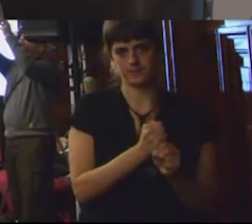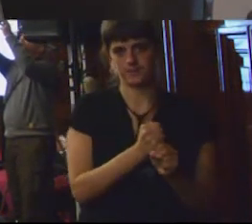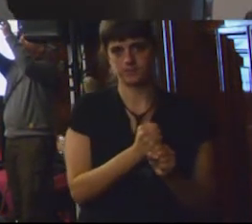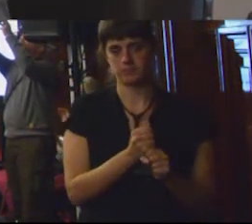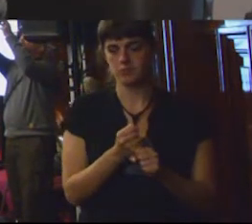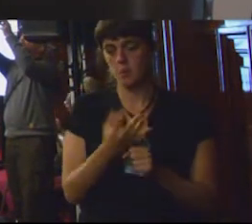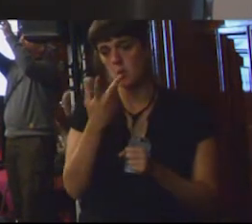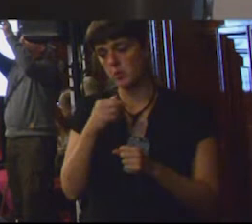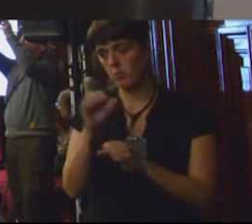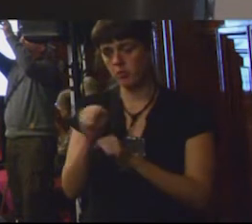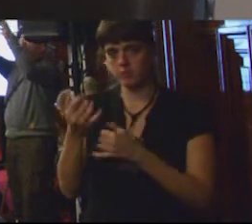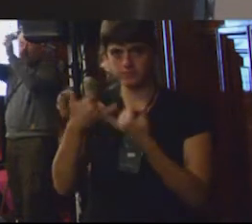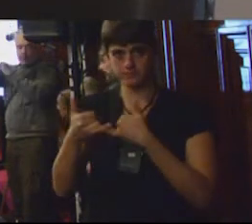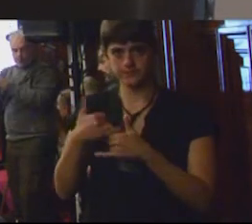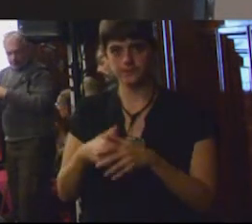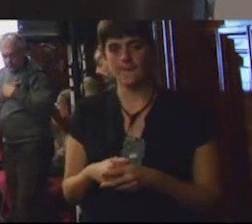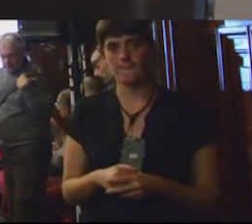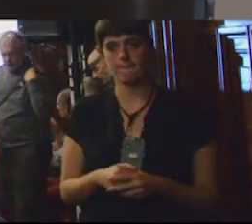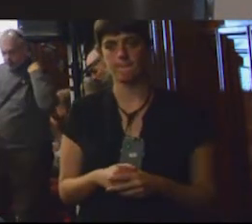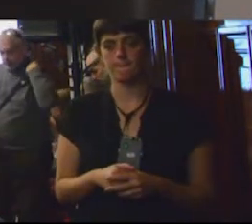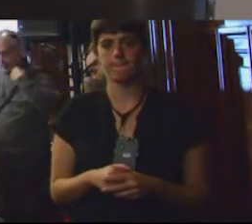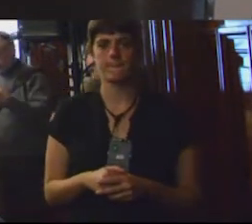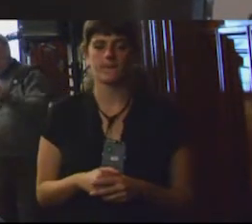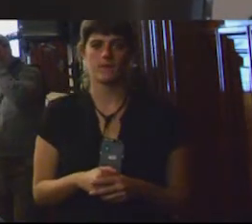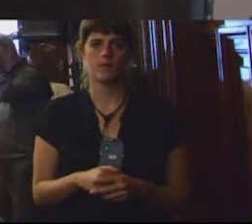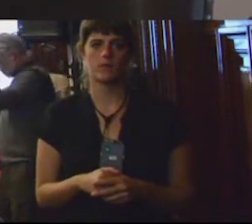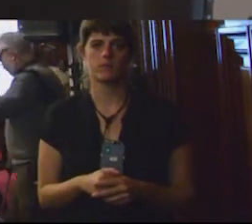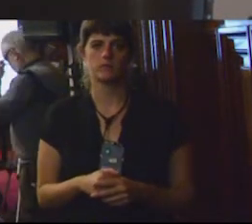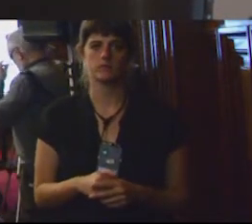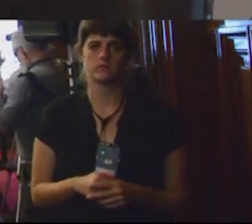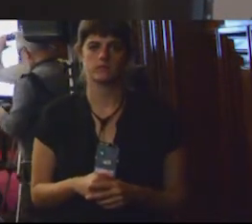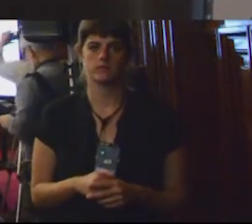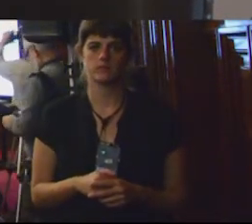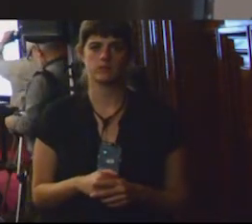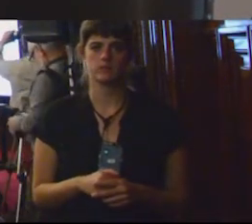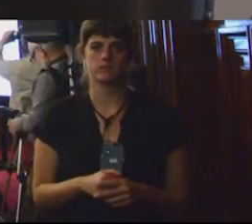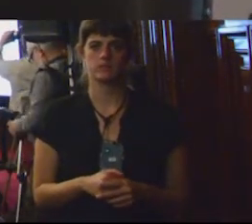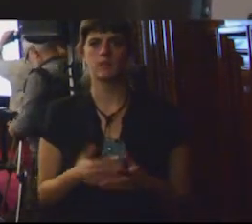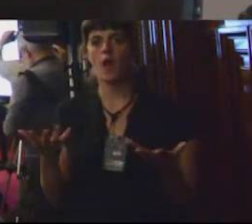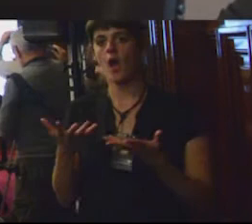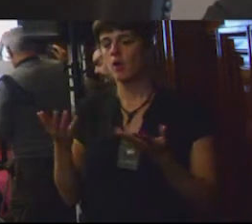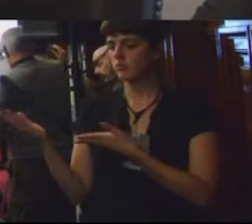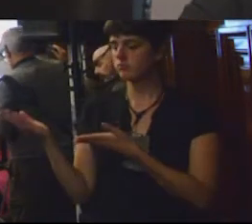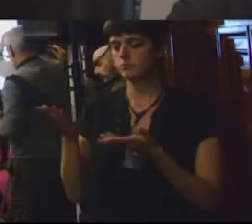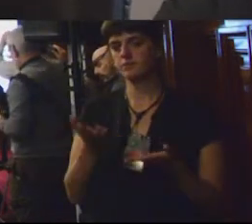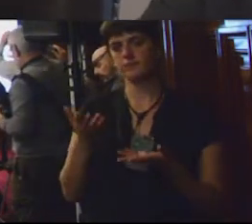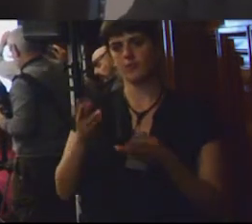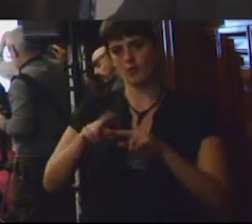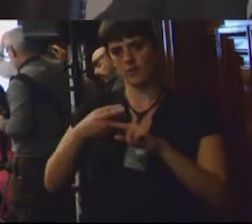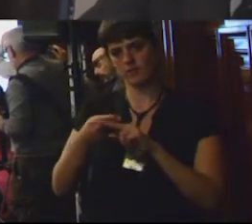precisión. Y voy a darle ahora nuevamente la palabra a